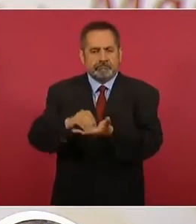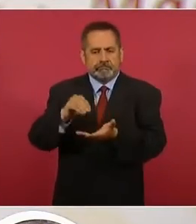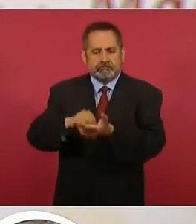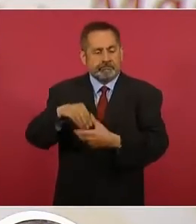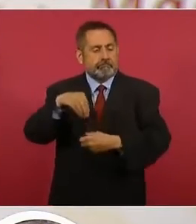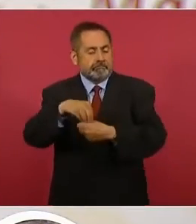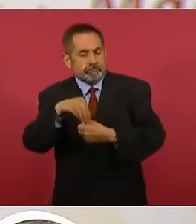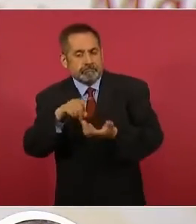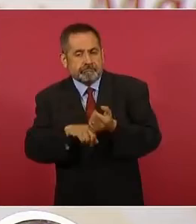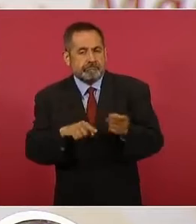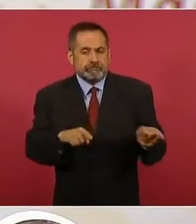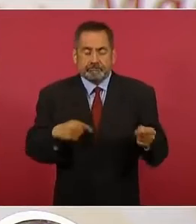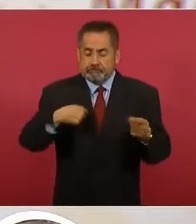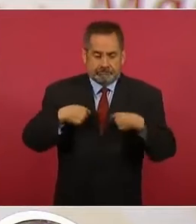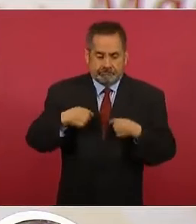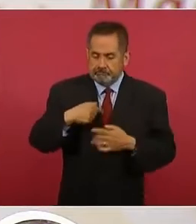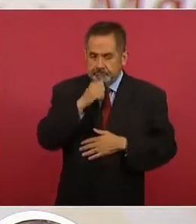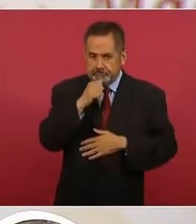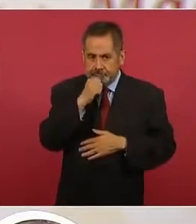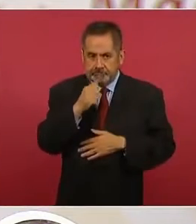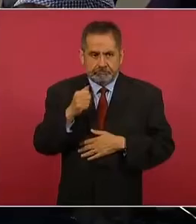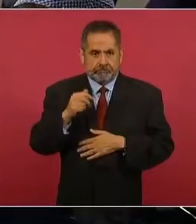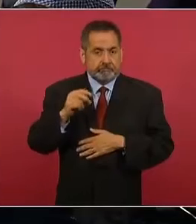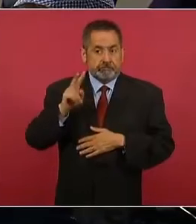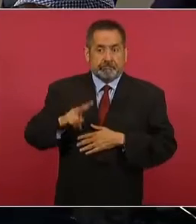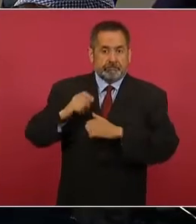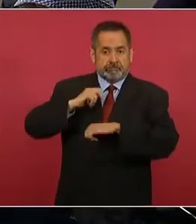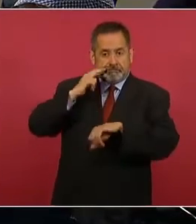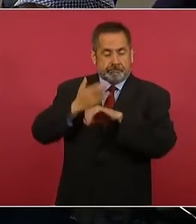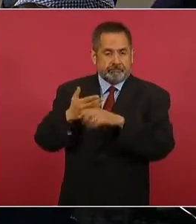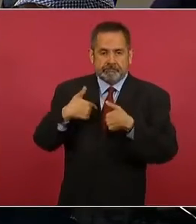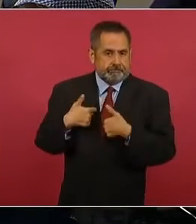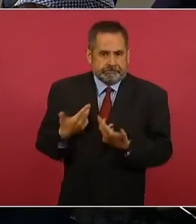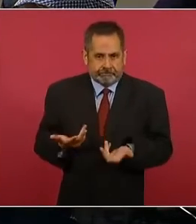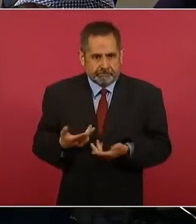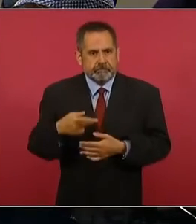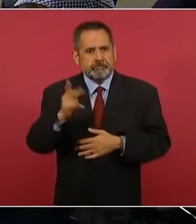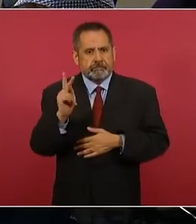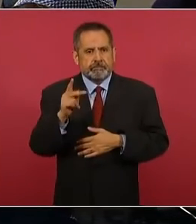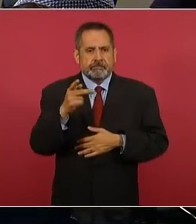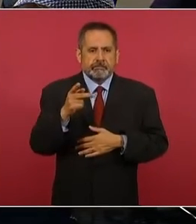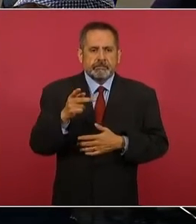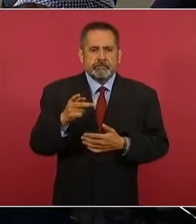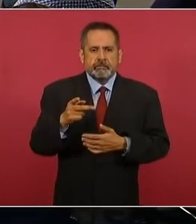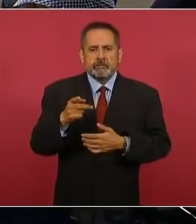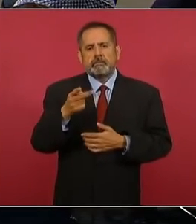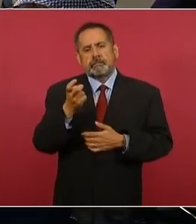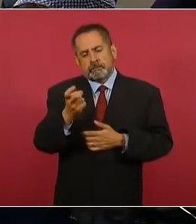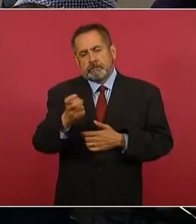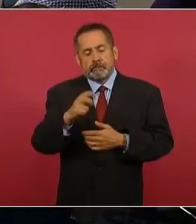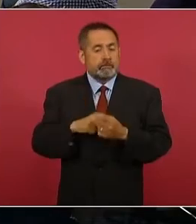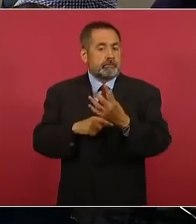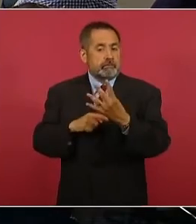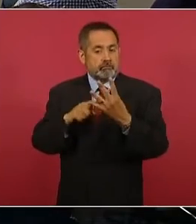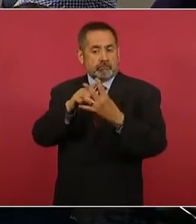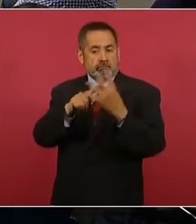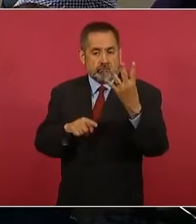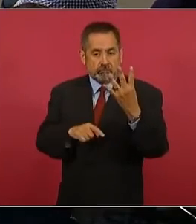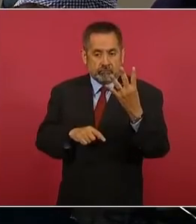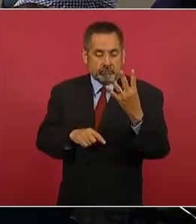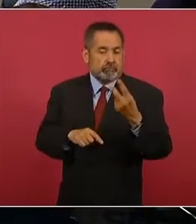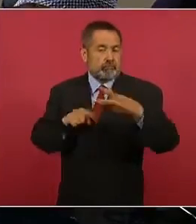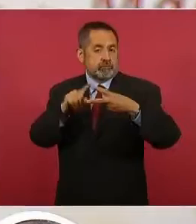que nosotros formalmente no somos parte, pero de esas 4 denuncias,